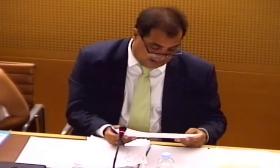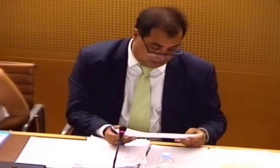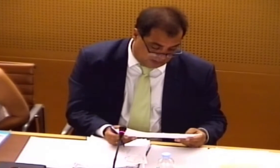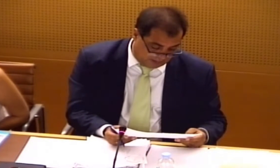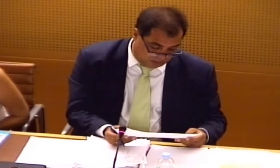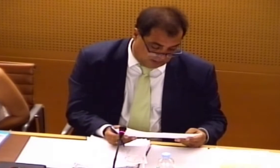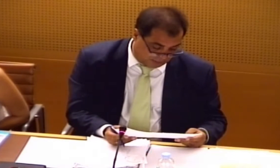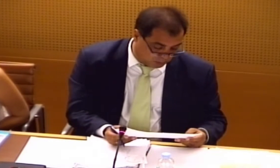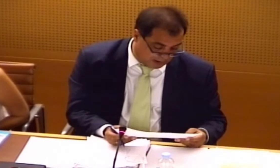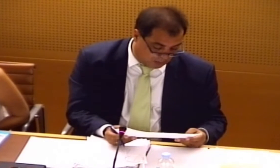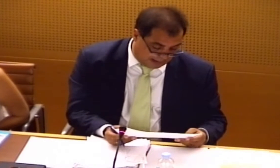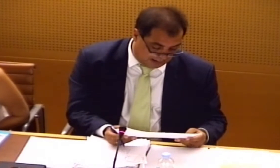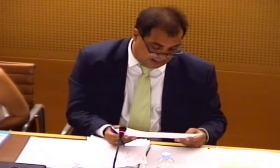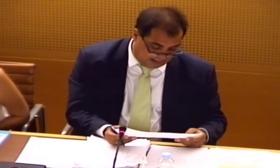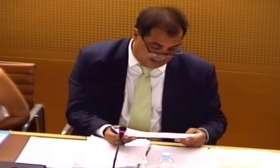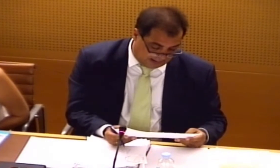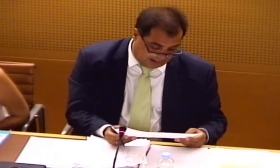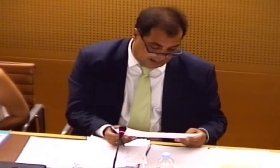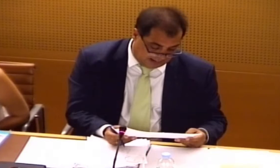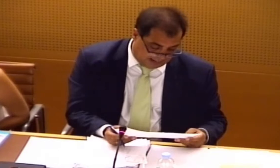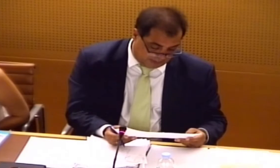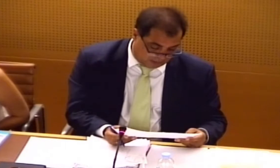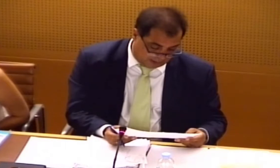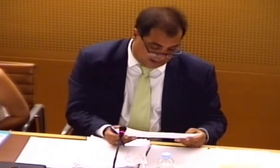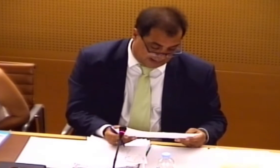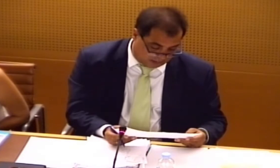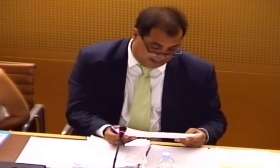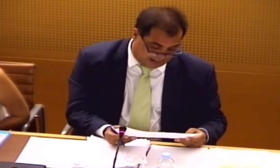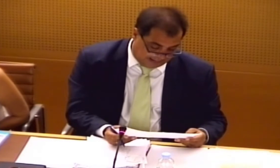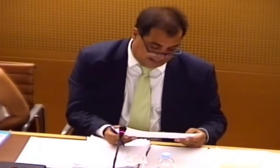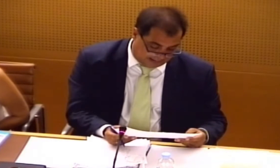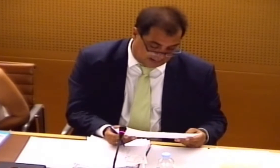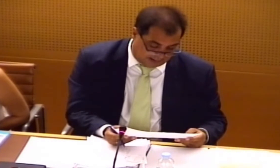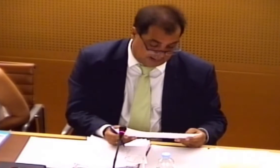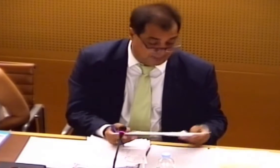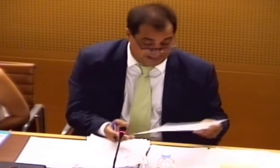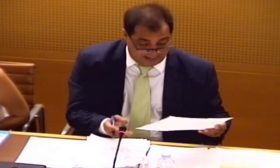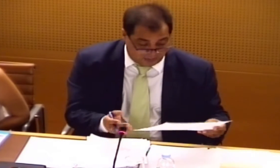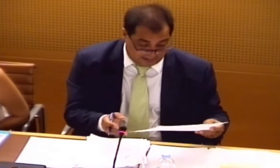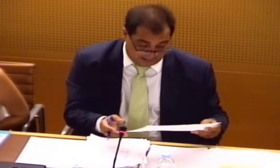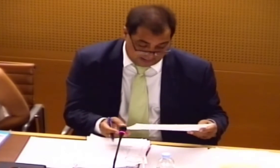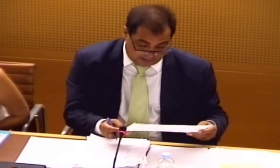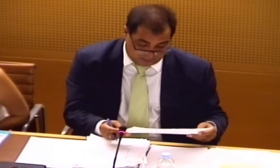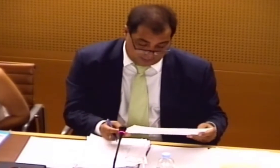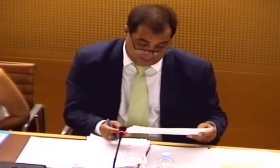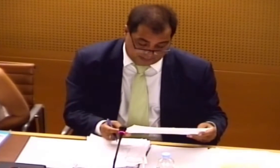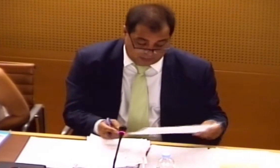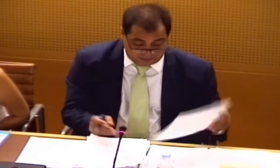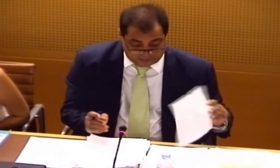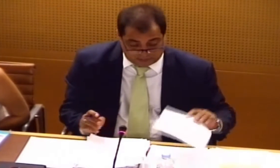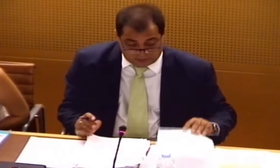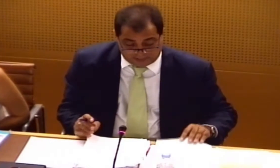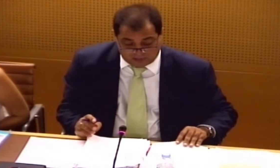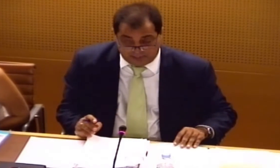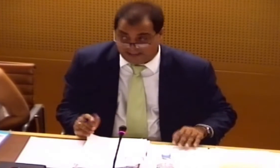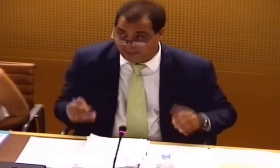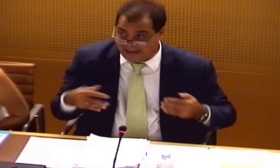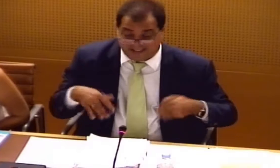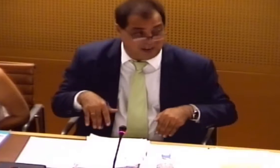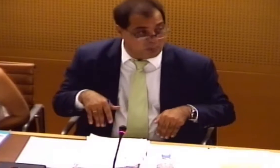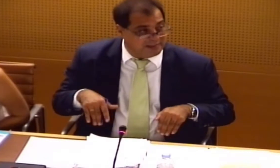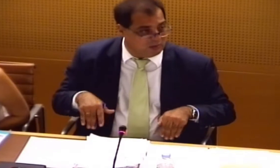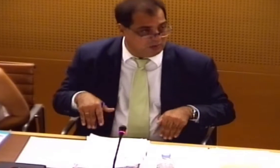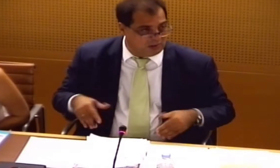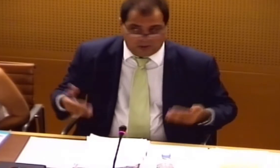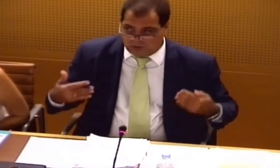corresponde con el acondicionamiento de una infraestructura rural en el ámbito de Oreta Honda Alta, en San Miguel de Abona, por un importe de 499.000, que